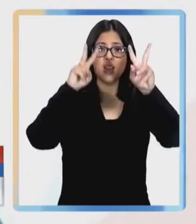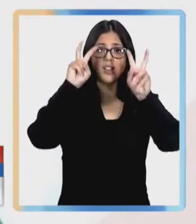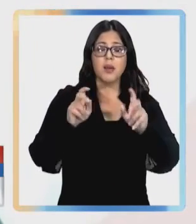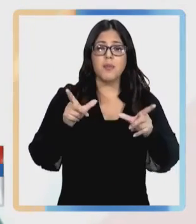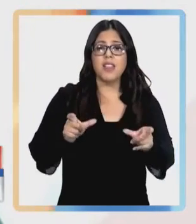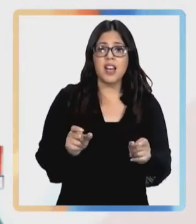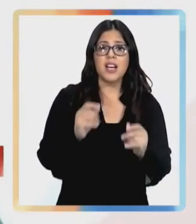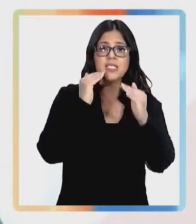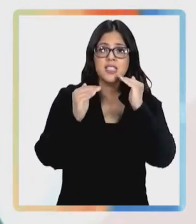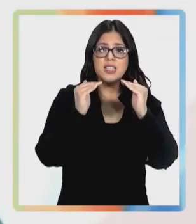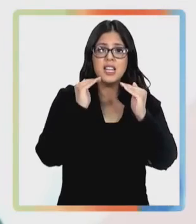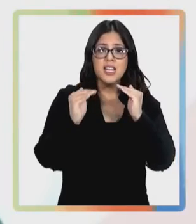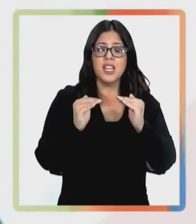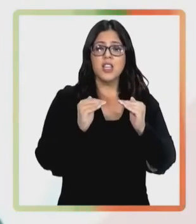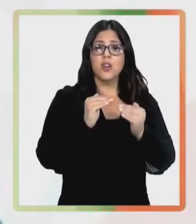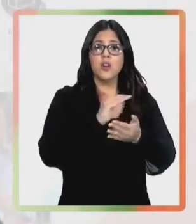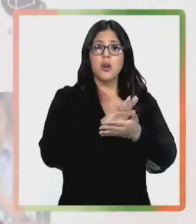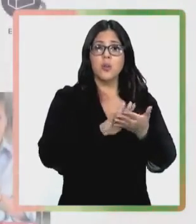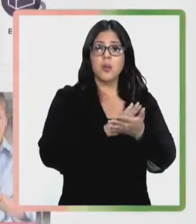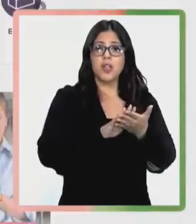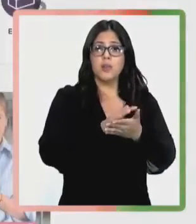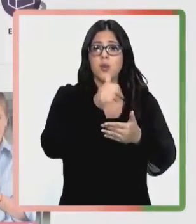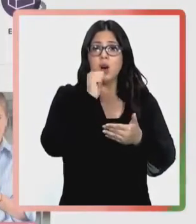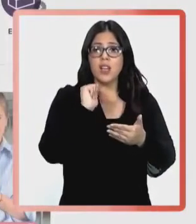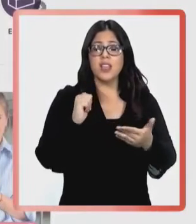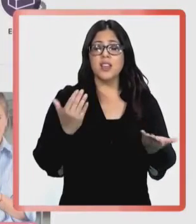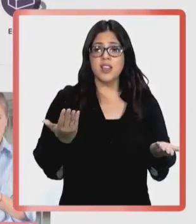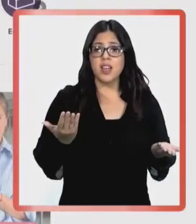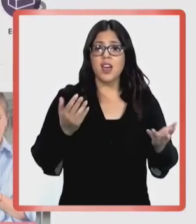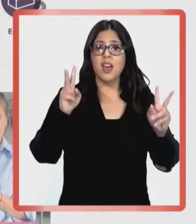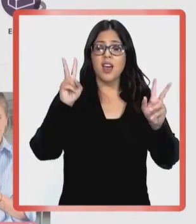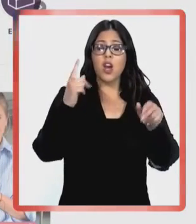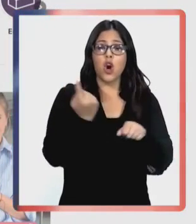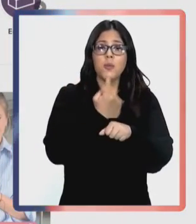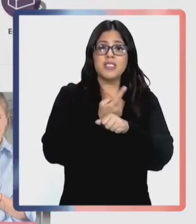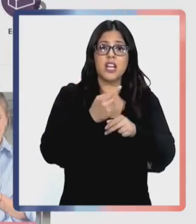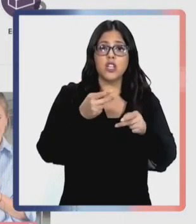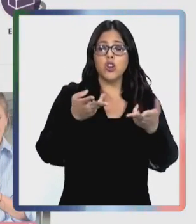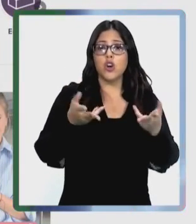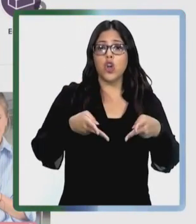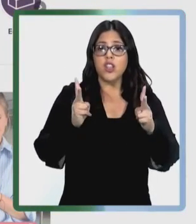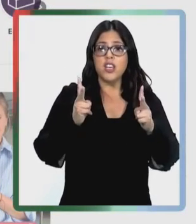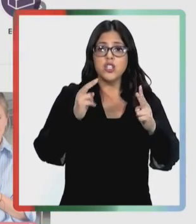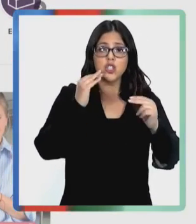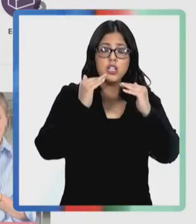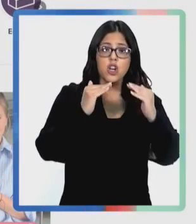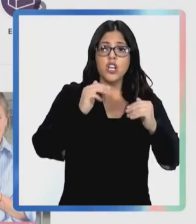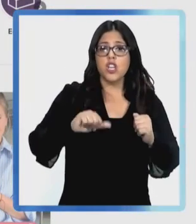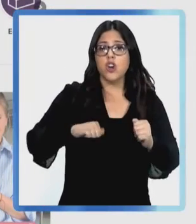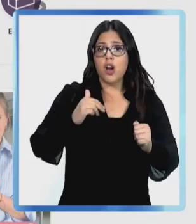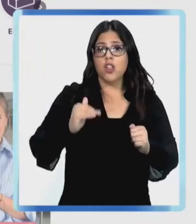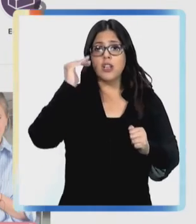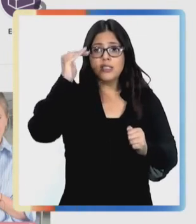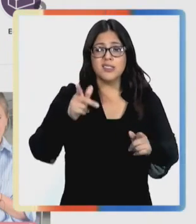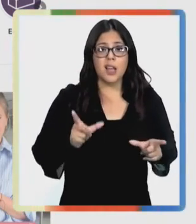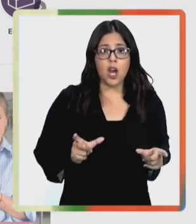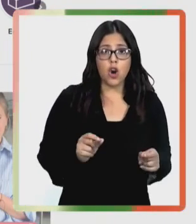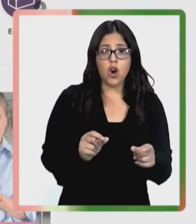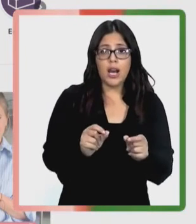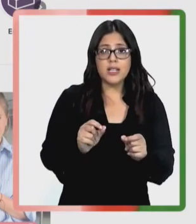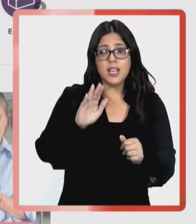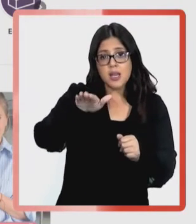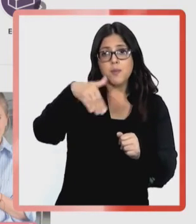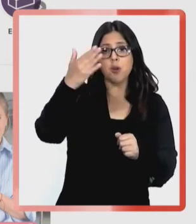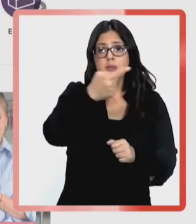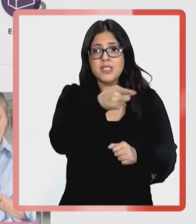cáncer infantil. El día de ayer, por ejemplo, estuvimos conversando de los derechos de los niños, las niñas y los adolescentes con cáncer, y la